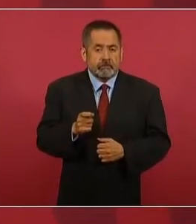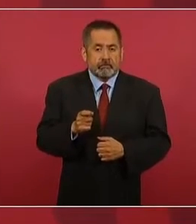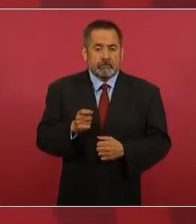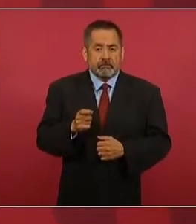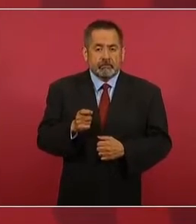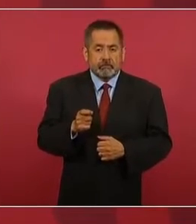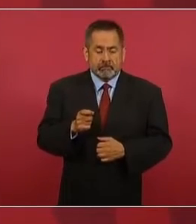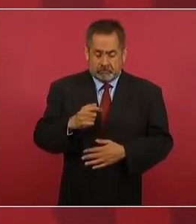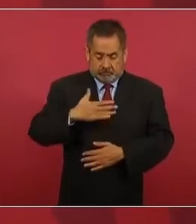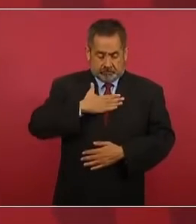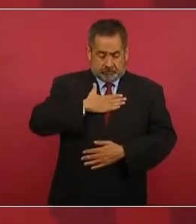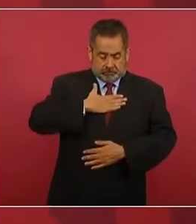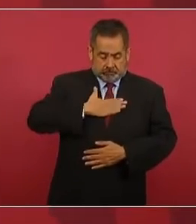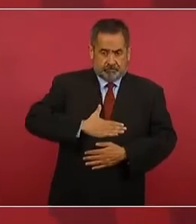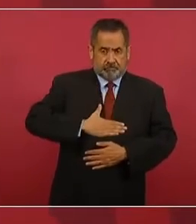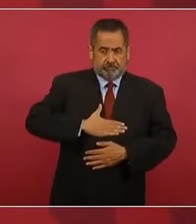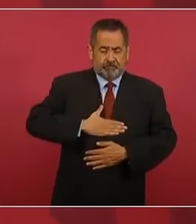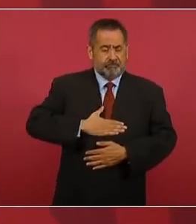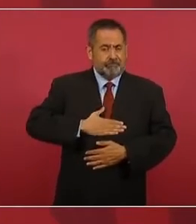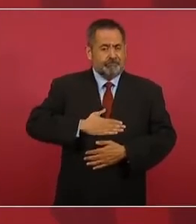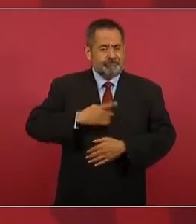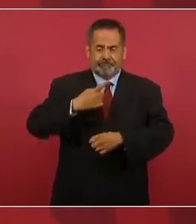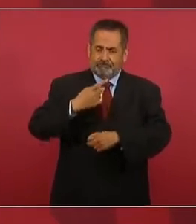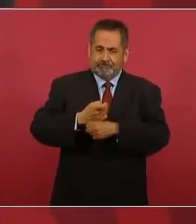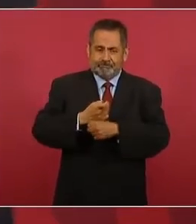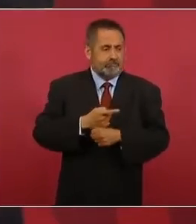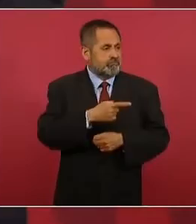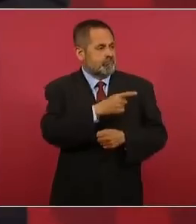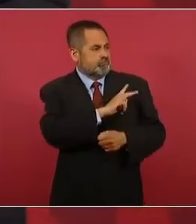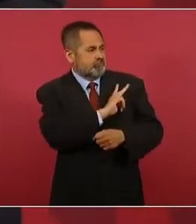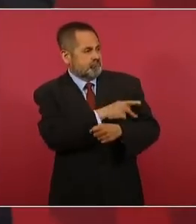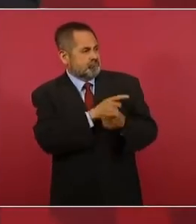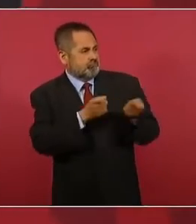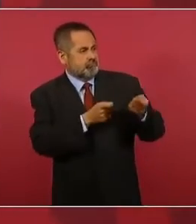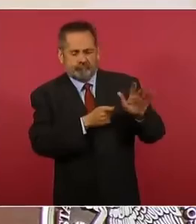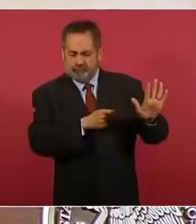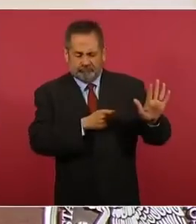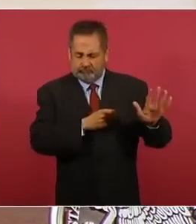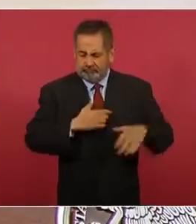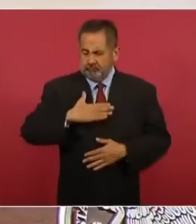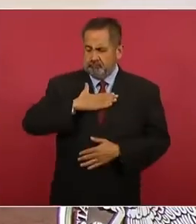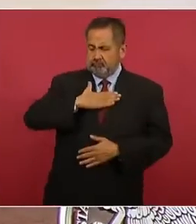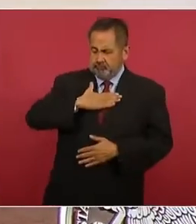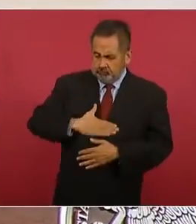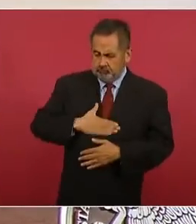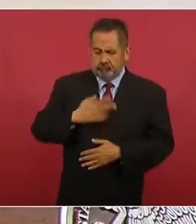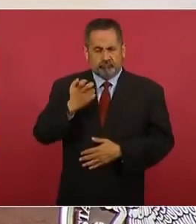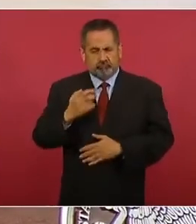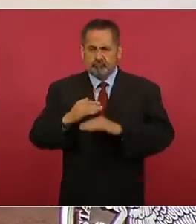debe triunfar sobre el poder de los